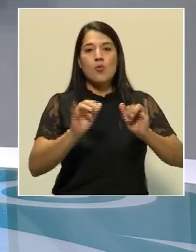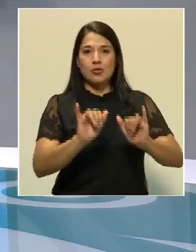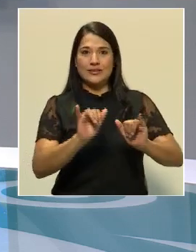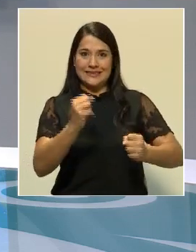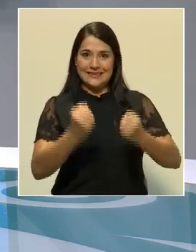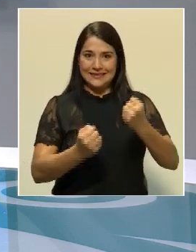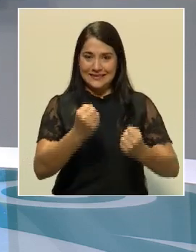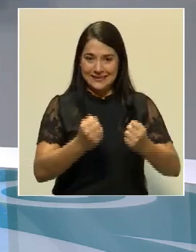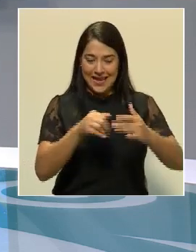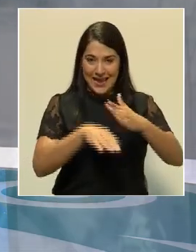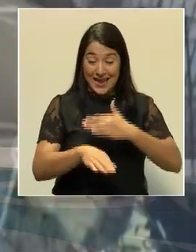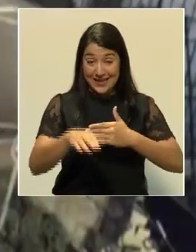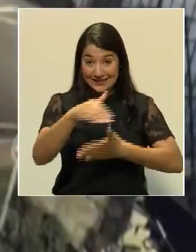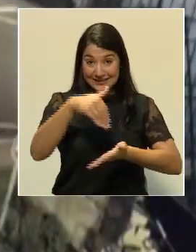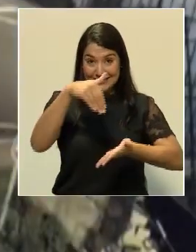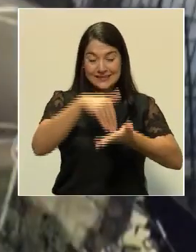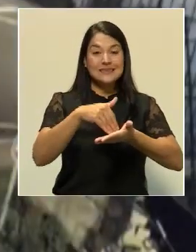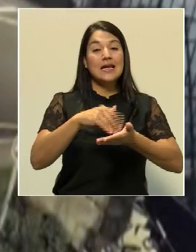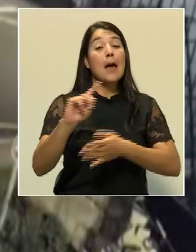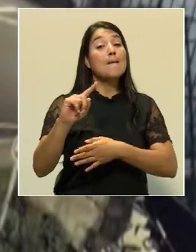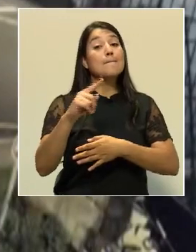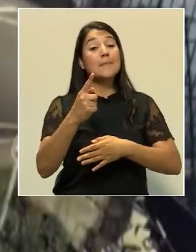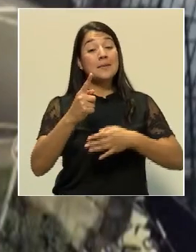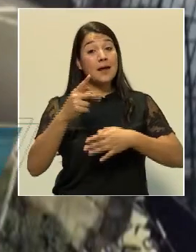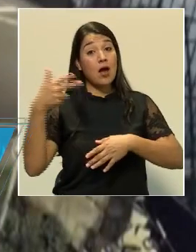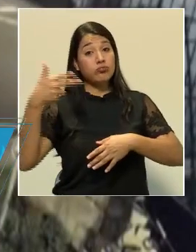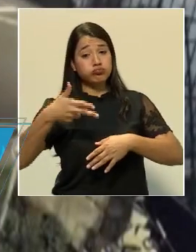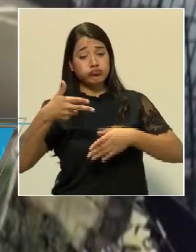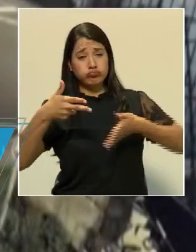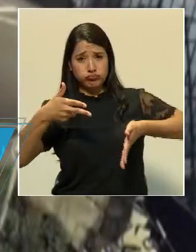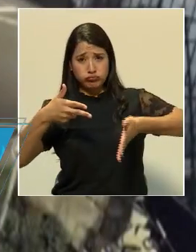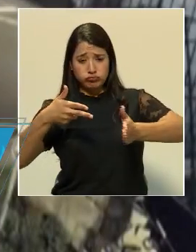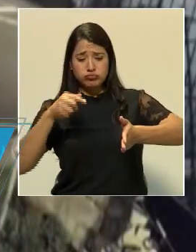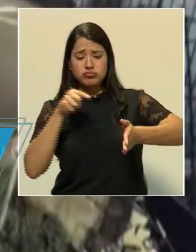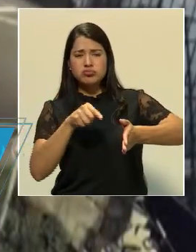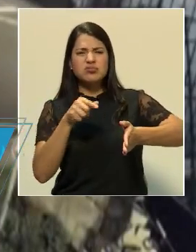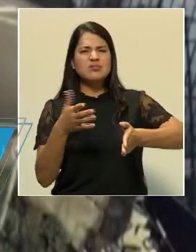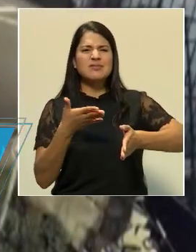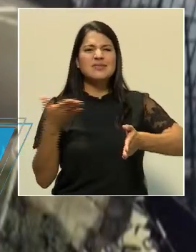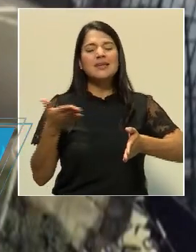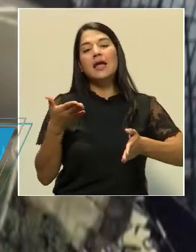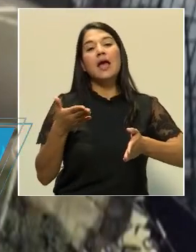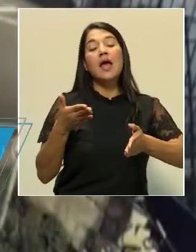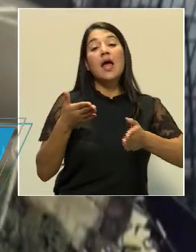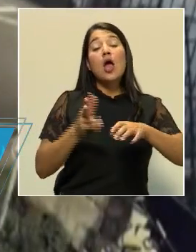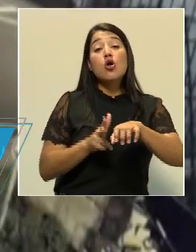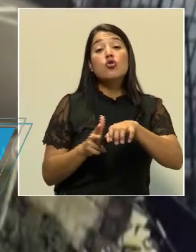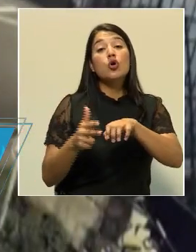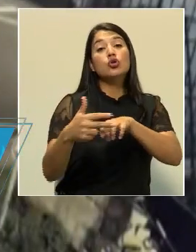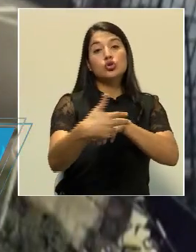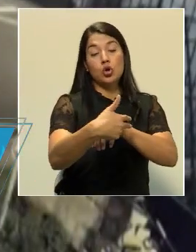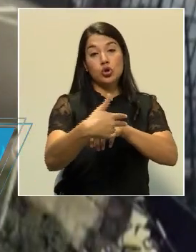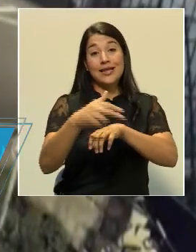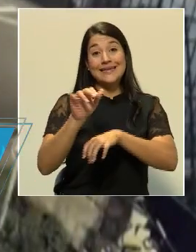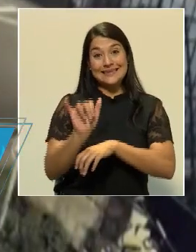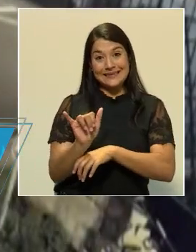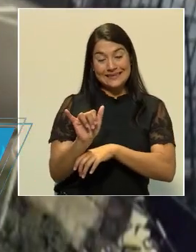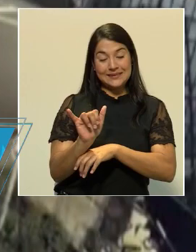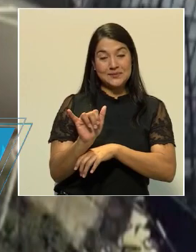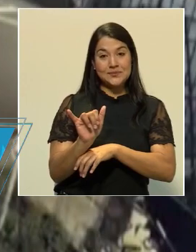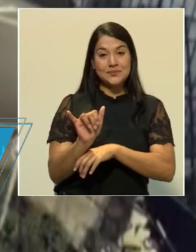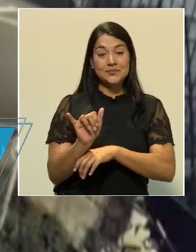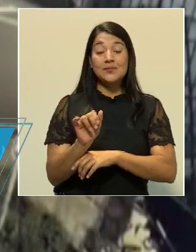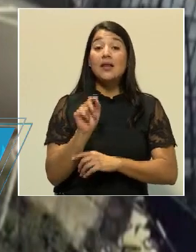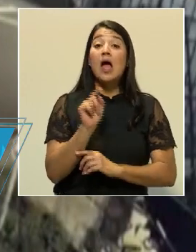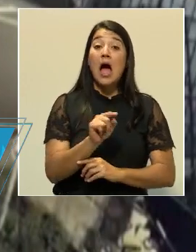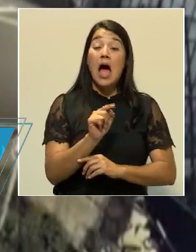tránsito en la capital. La primera imagen que tenemos en pantalla es la de la rotonda de la Y,